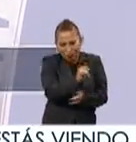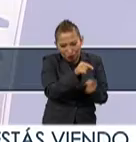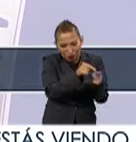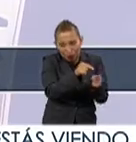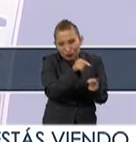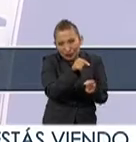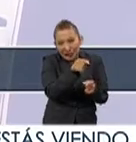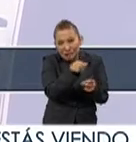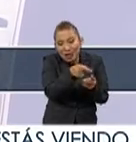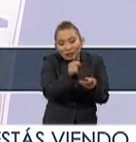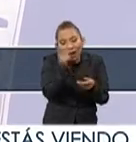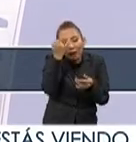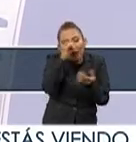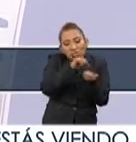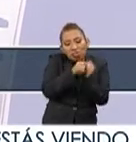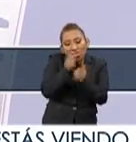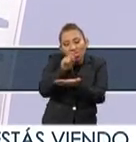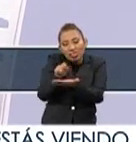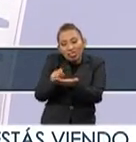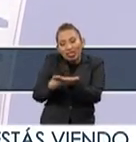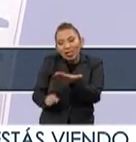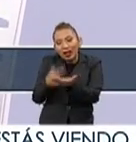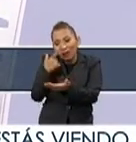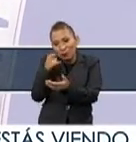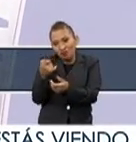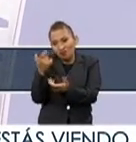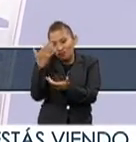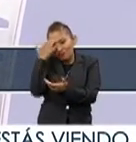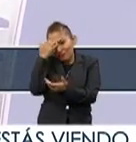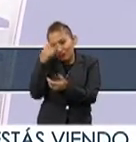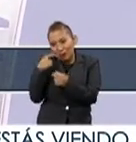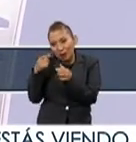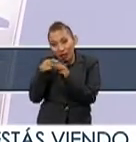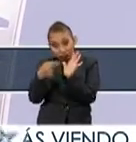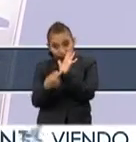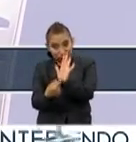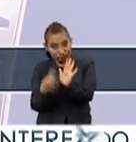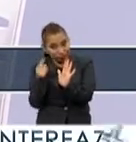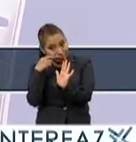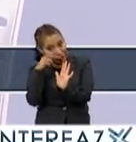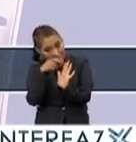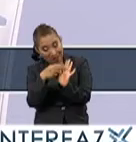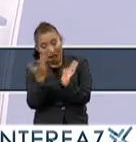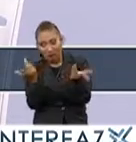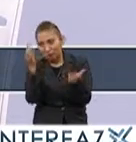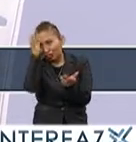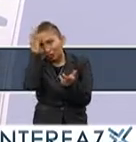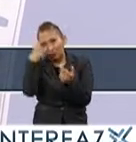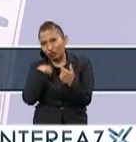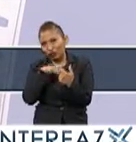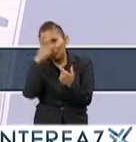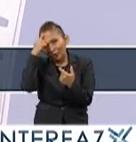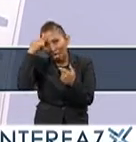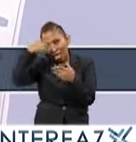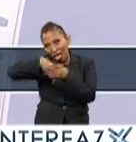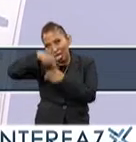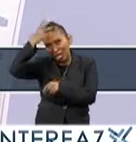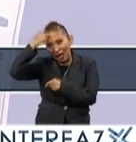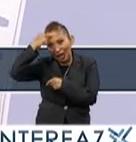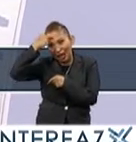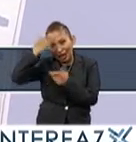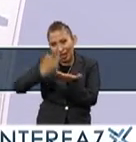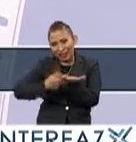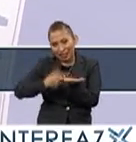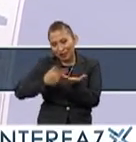una lógica también absurda, muy lúcida, para hacernos ver las tonterías que tenemos muchas veces frente a